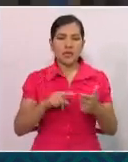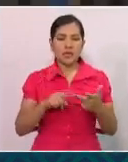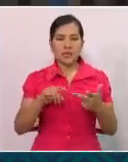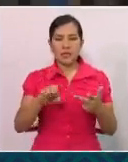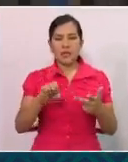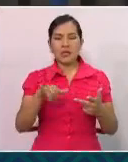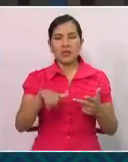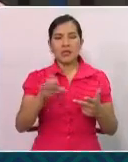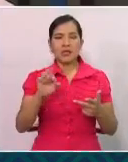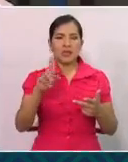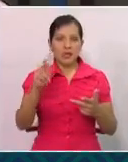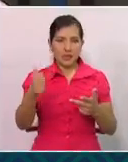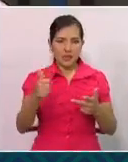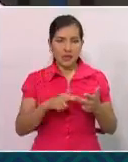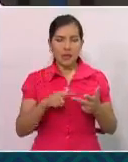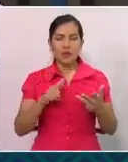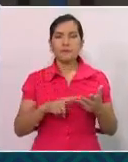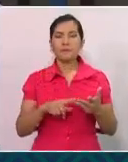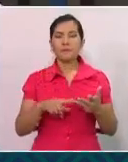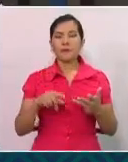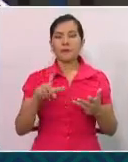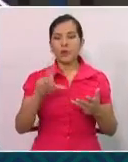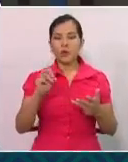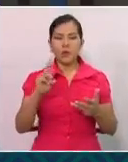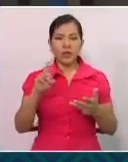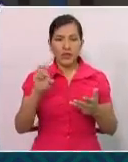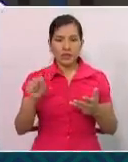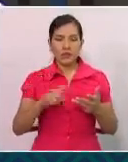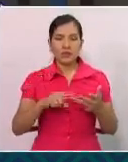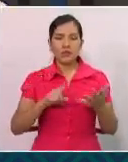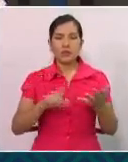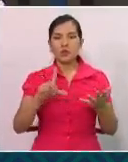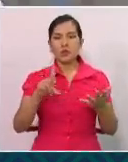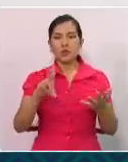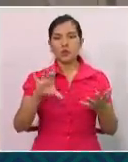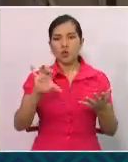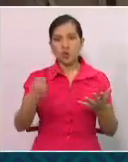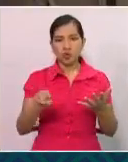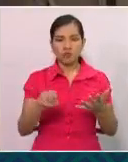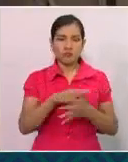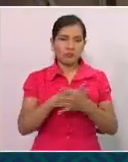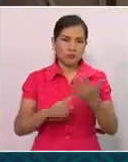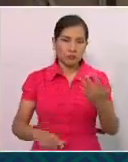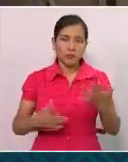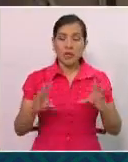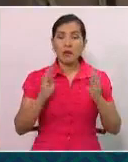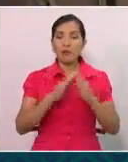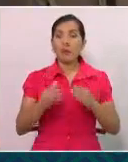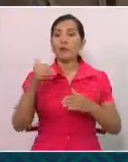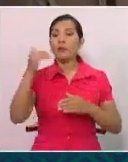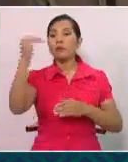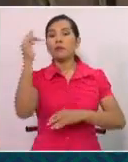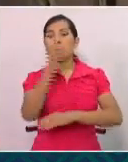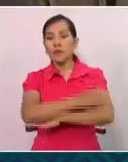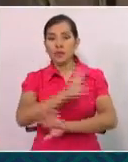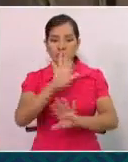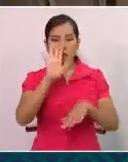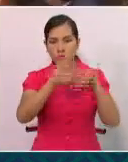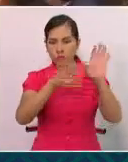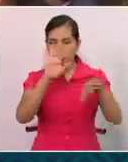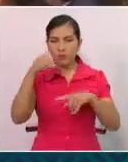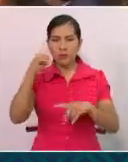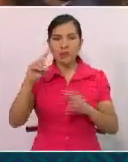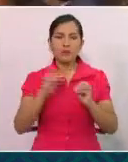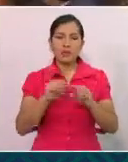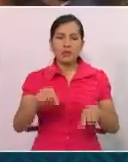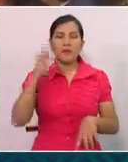Fabiola Maric Palenque, Lourdes Chambilla y Lucio Mamán. Se espera que en los próximos días estas personas sean citadas ante la